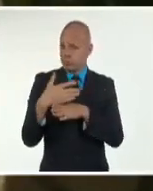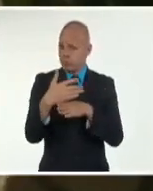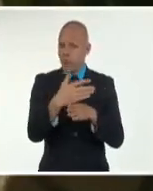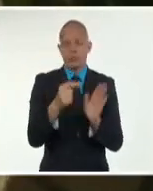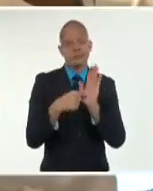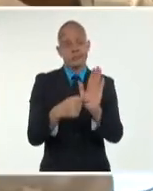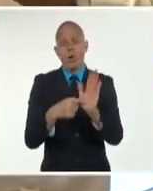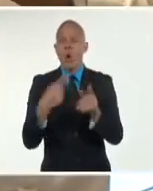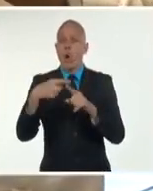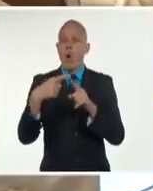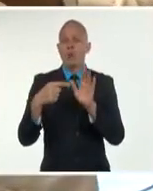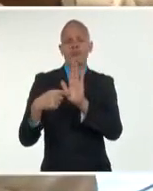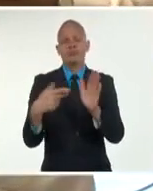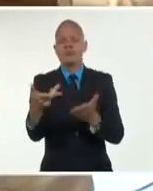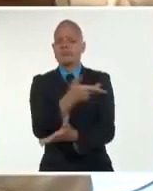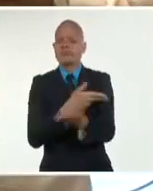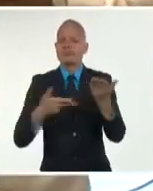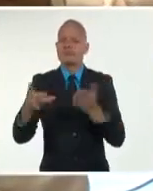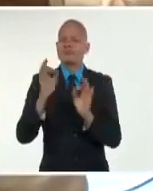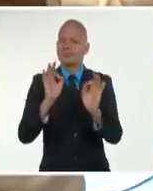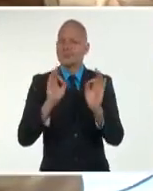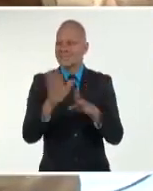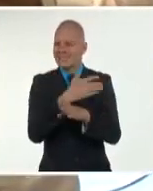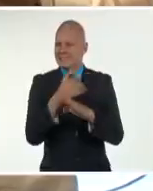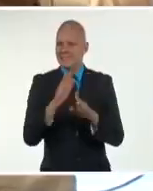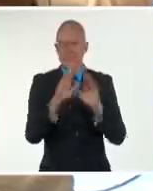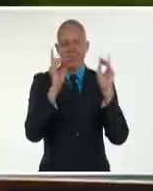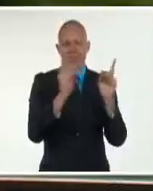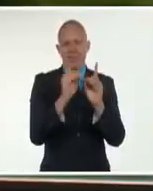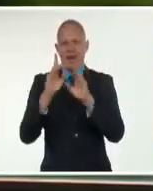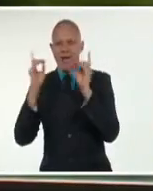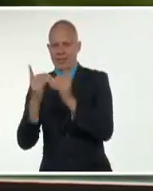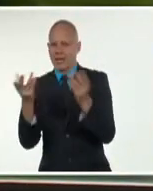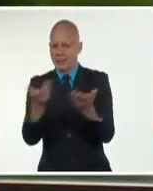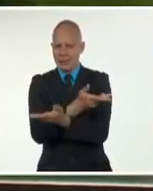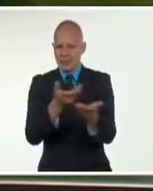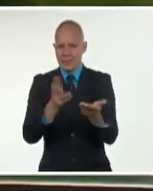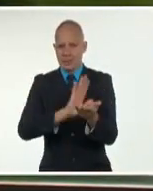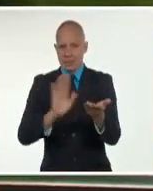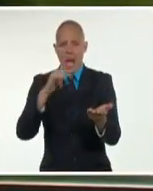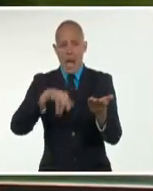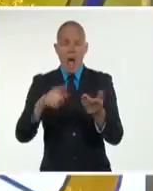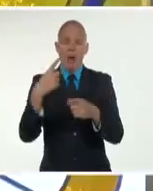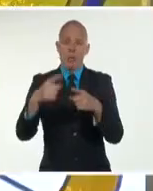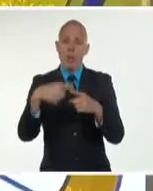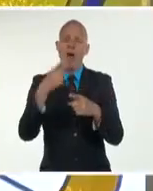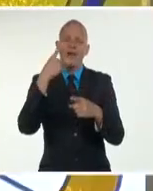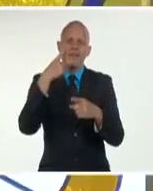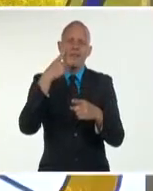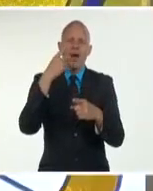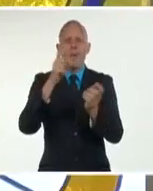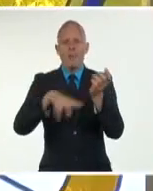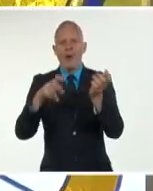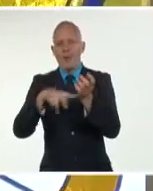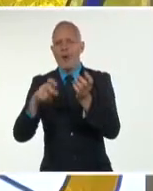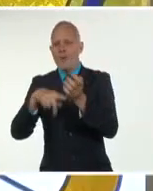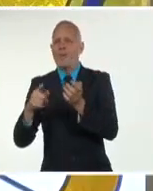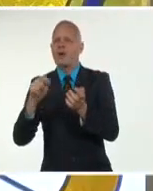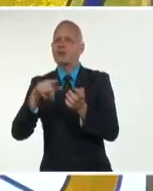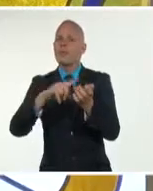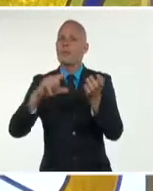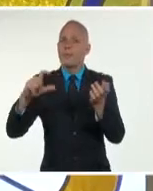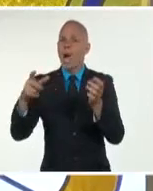presentación e intercambio con funcionarios de los respectivos departamentos, se realizaron encuentros con los buró provinciales del partido, las direcciones